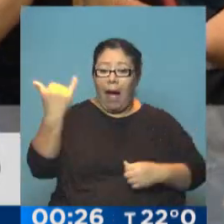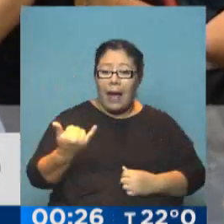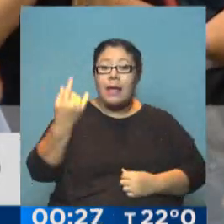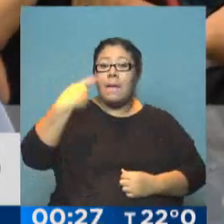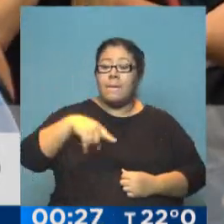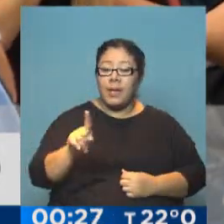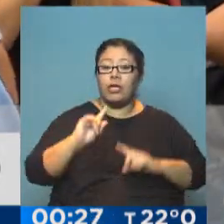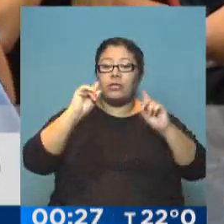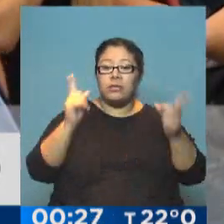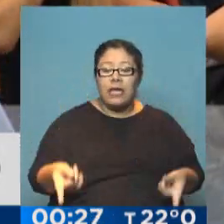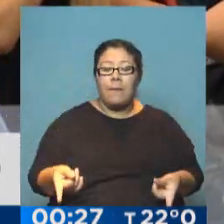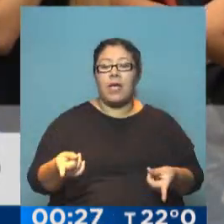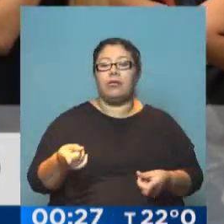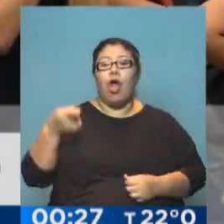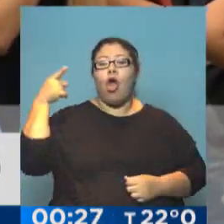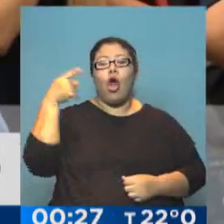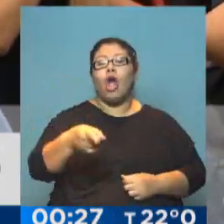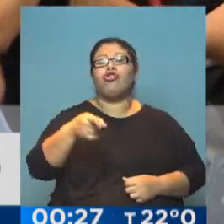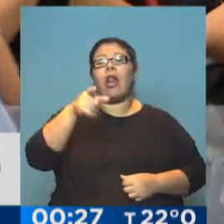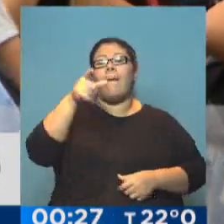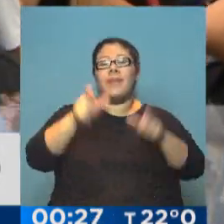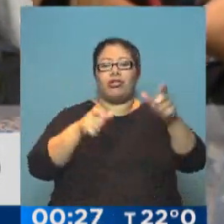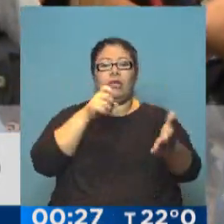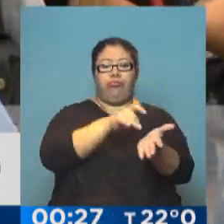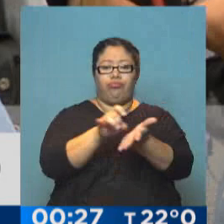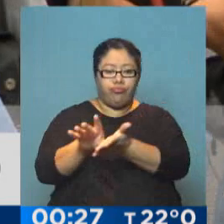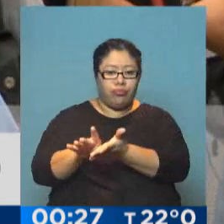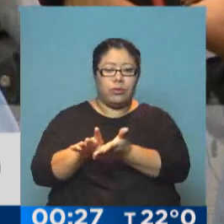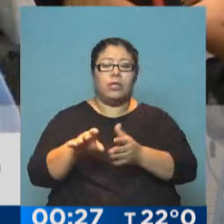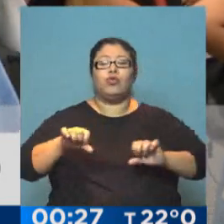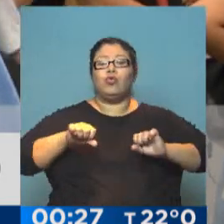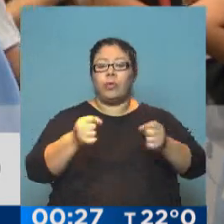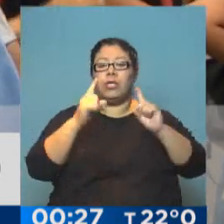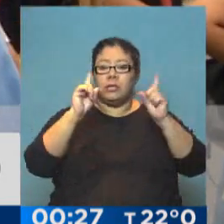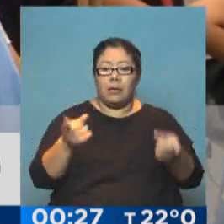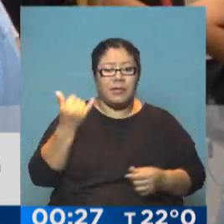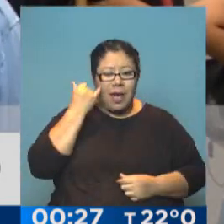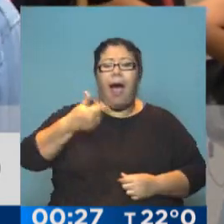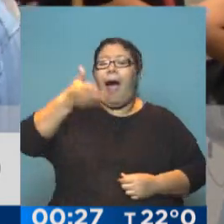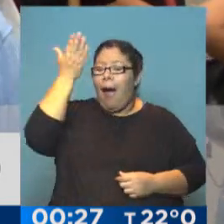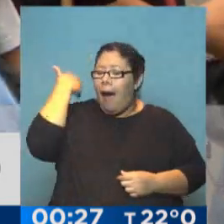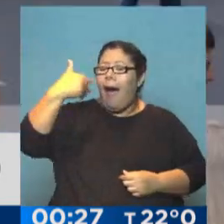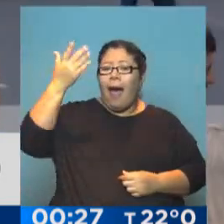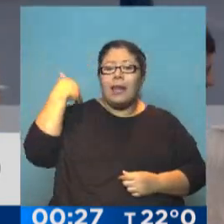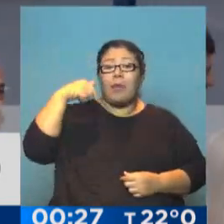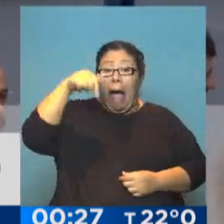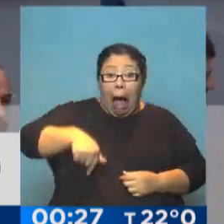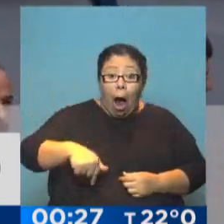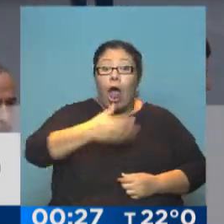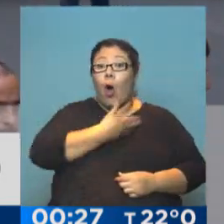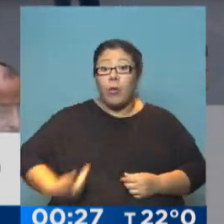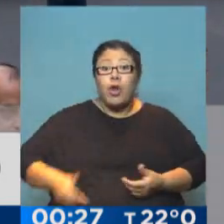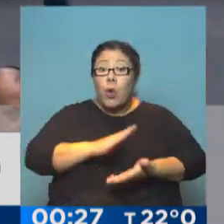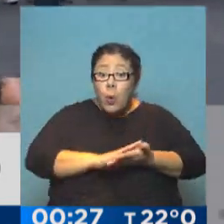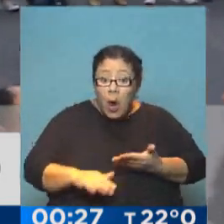repudio total a los despidos, a las suspensiones que ya han empezado a producirse, que ya venían anteriormente, no es algo nuevo de este gobierno, sino que